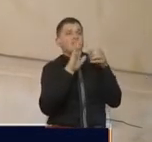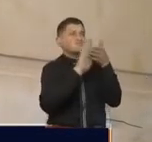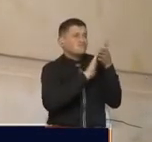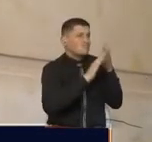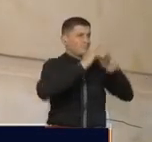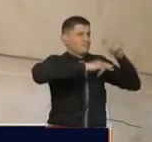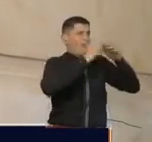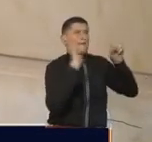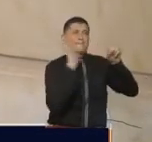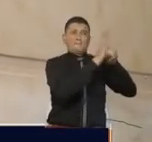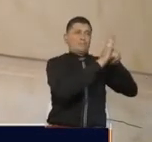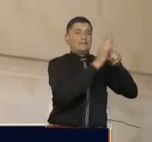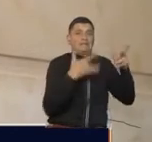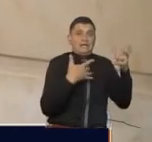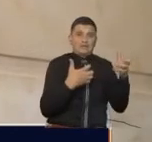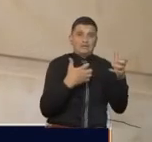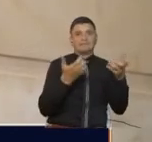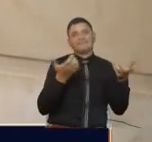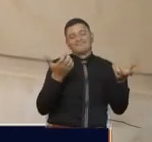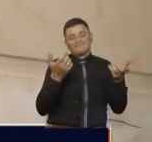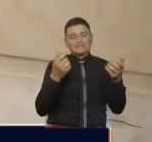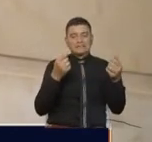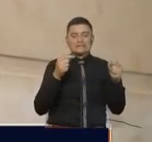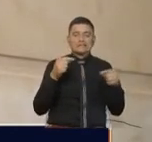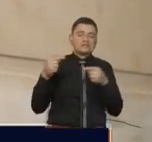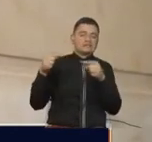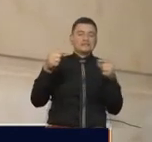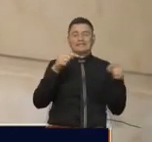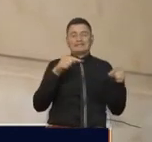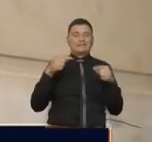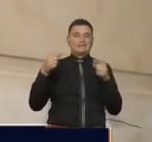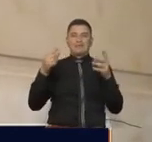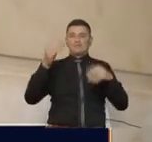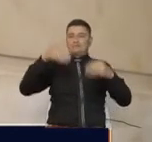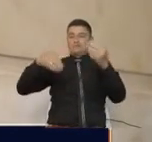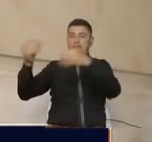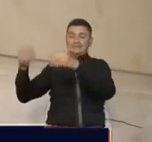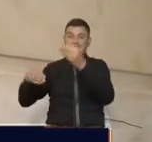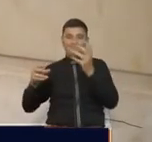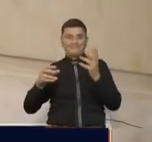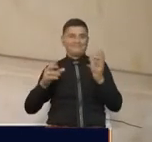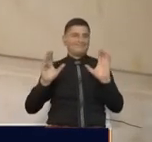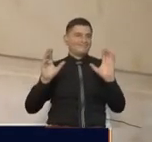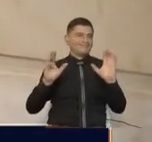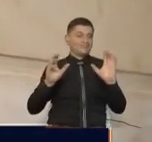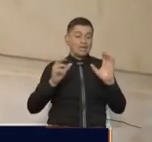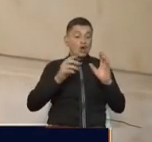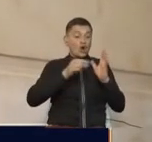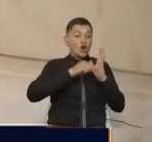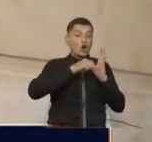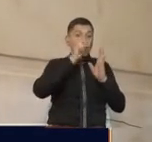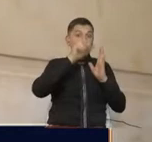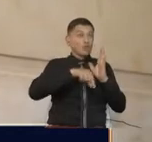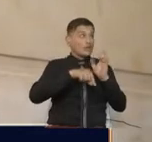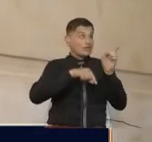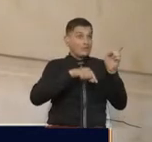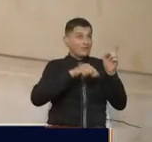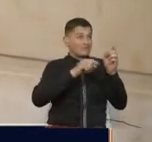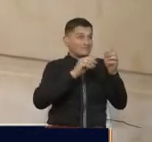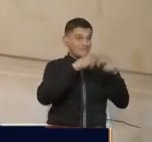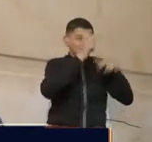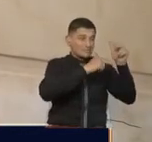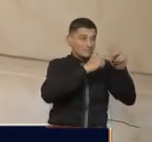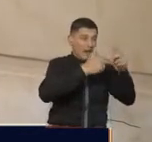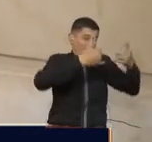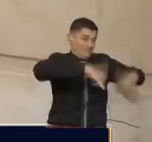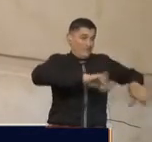Un contrato con cuestionamientos, con ruidos. Fácil. Terminen ese contrato y hagan otro.